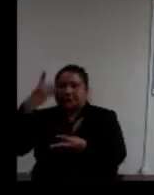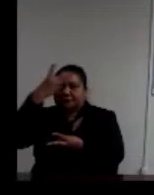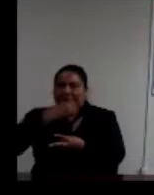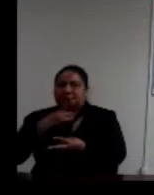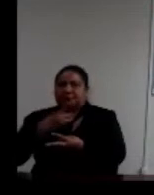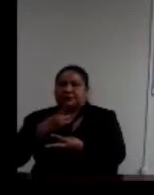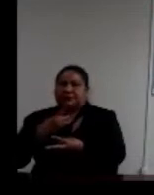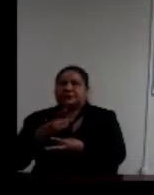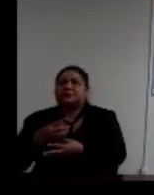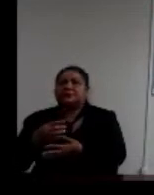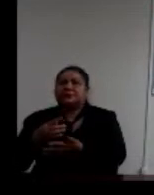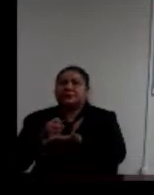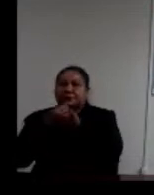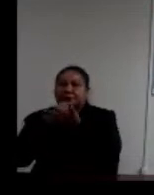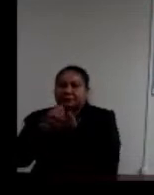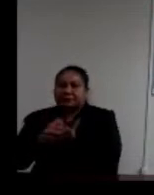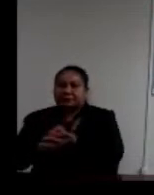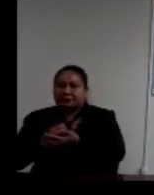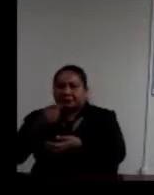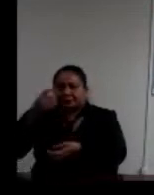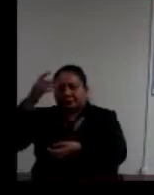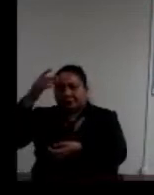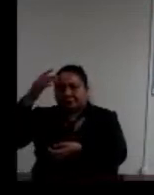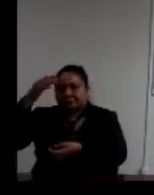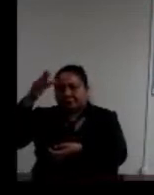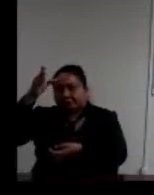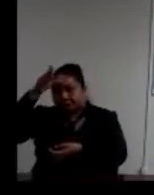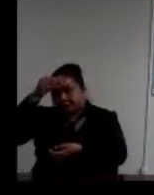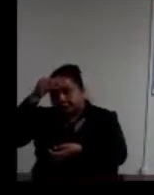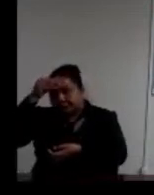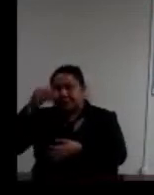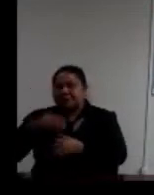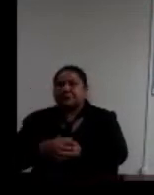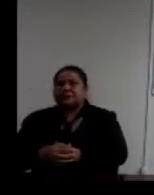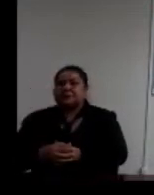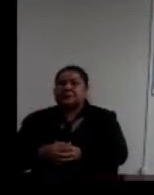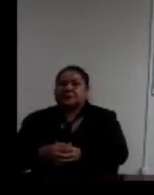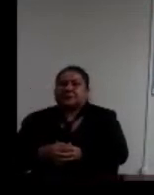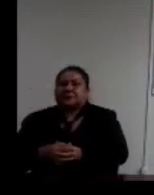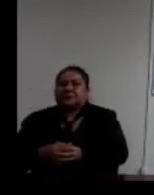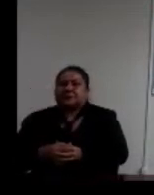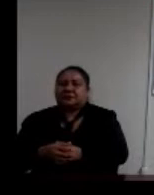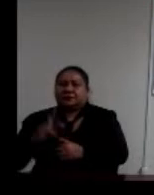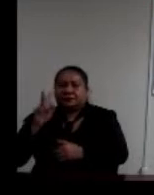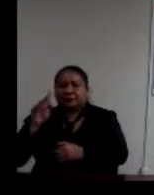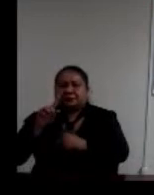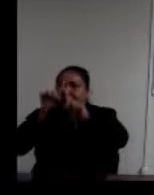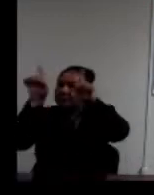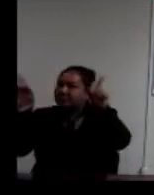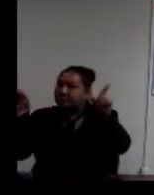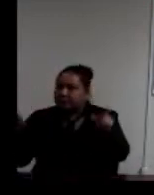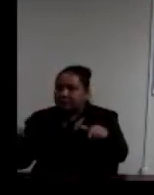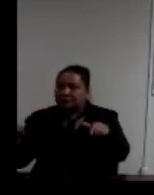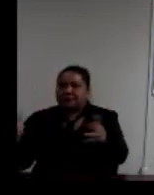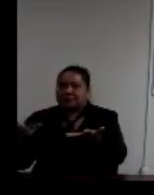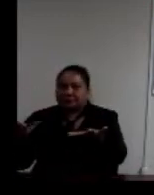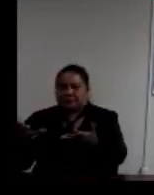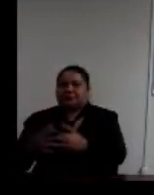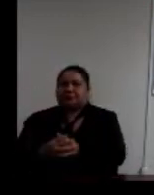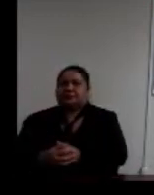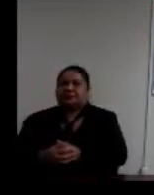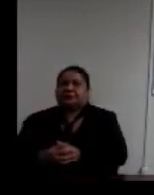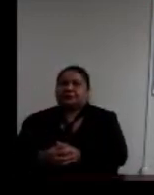comórbidos es el trastorno del aprendizaje. Dentro del trastorno del aprendizaje, vamos a hacer un paréntesis muy importante aquí